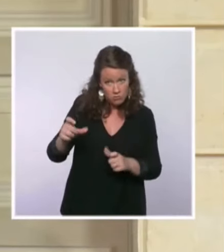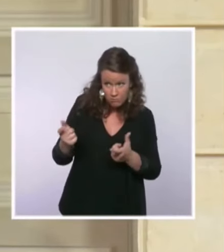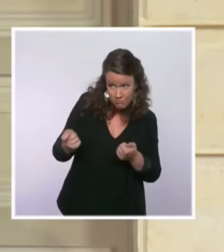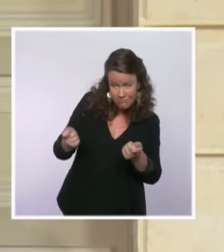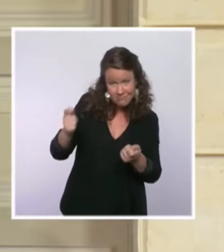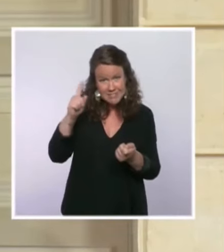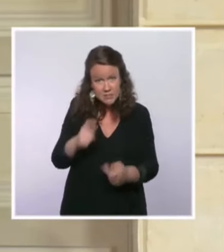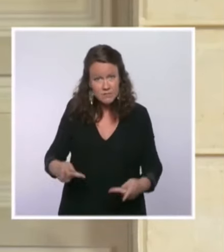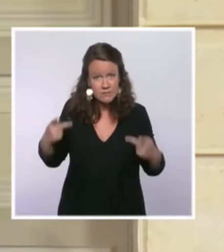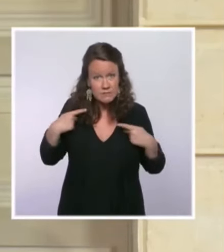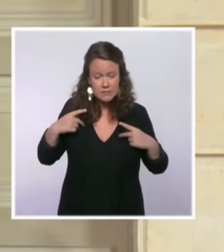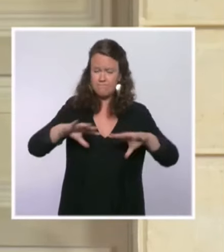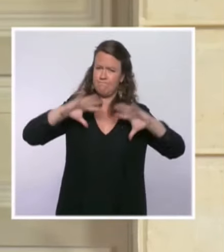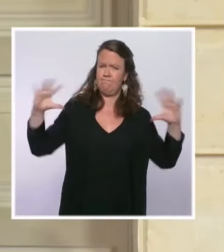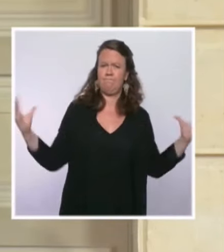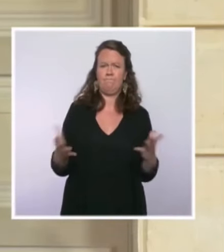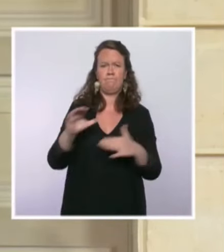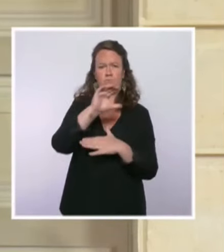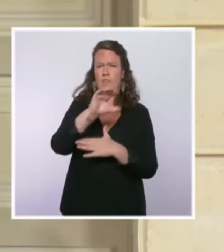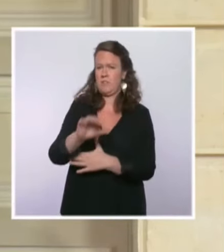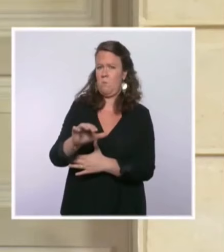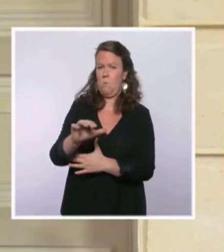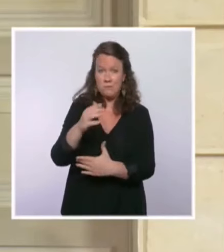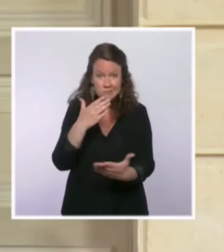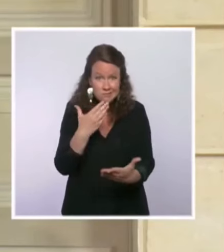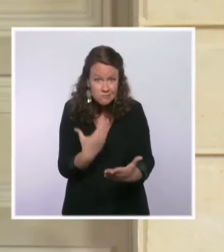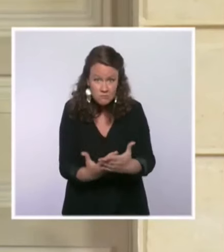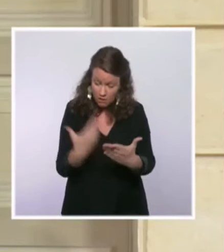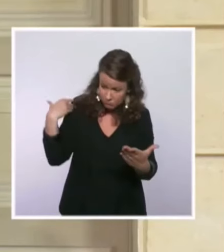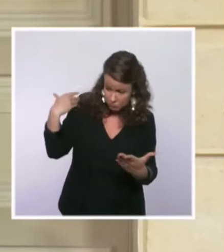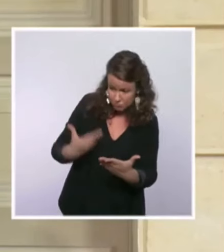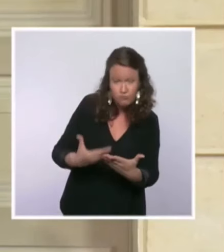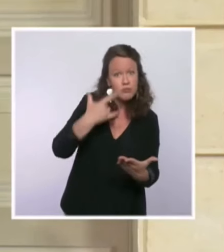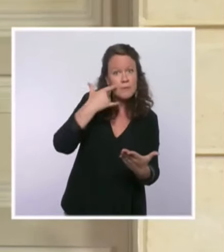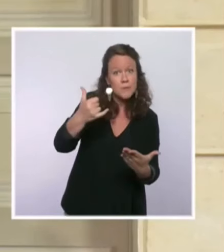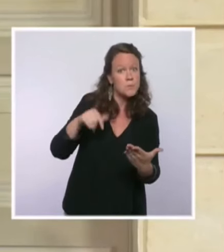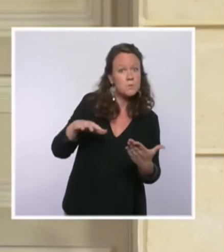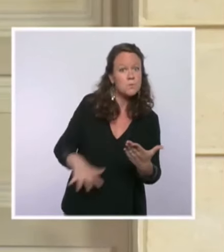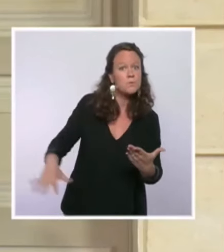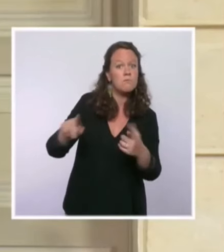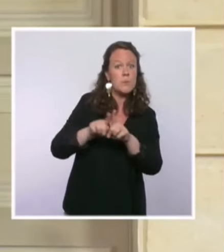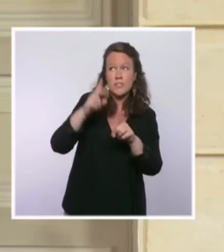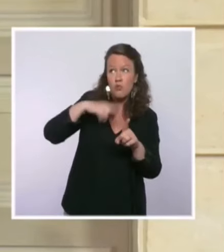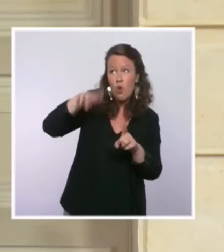capital, París, está viviendo los momentos más tensos desde que se conoce la reforma.